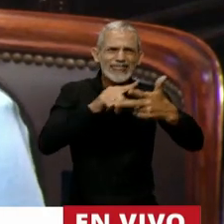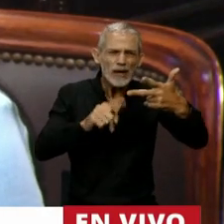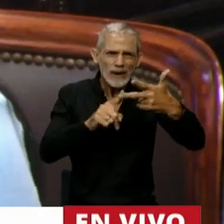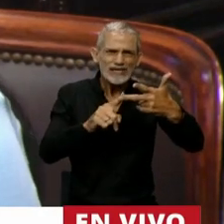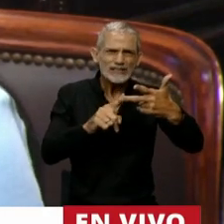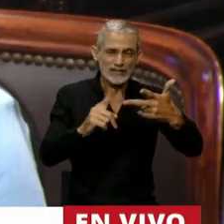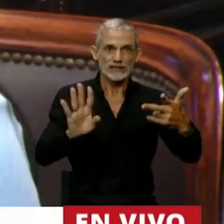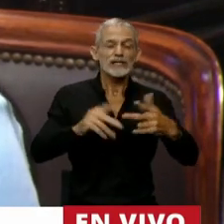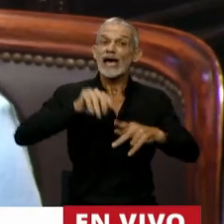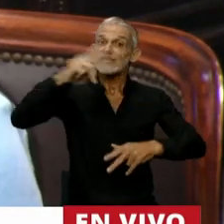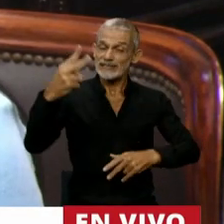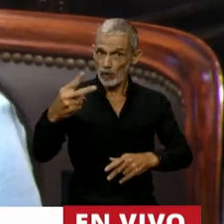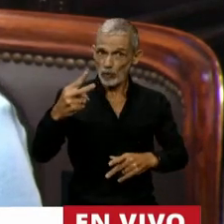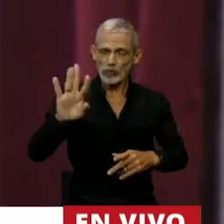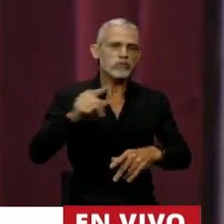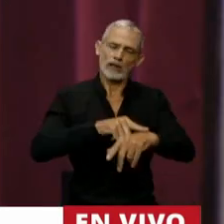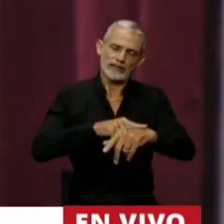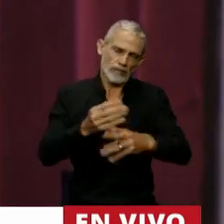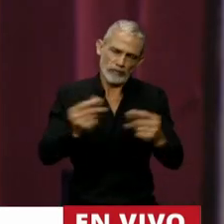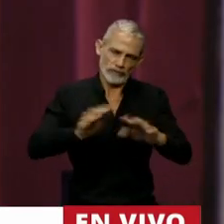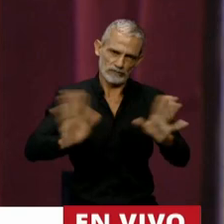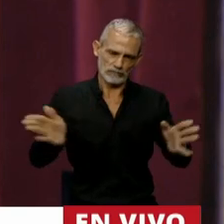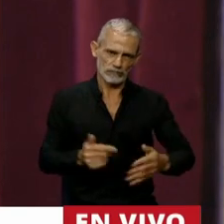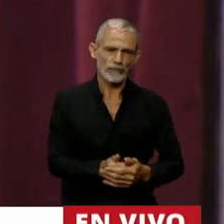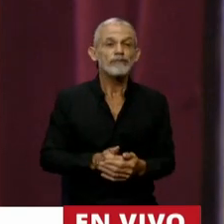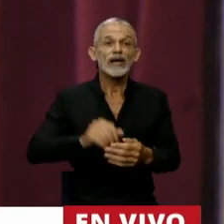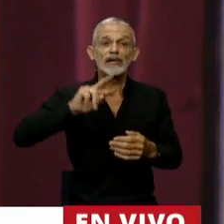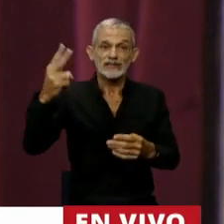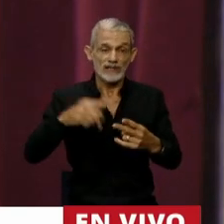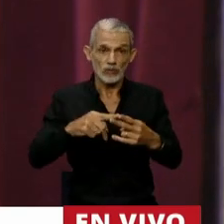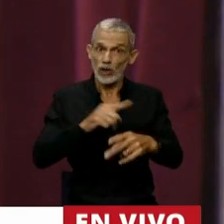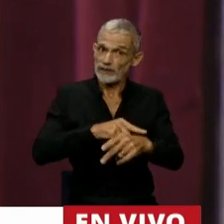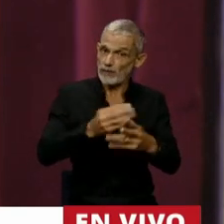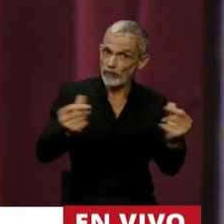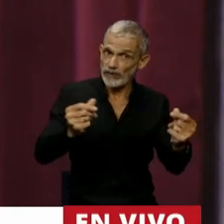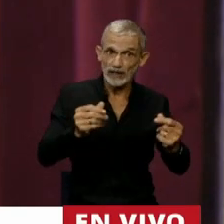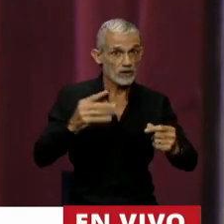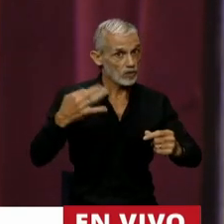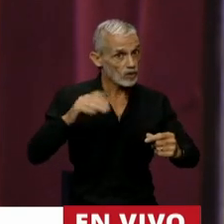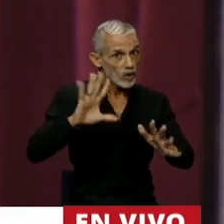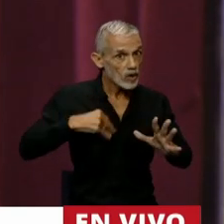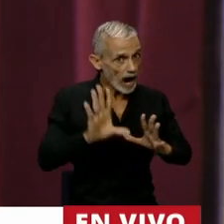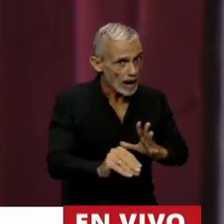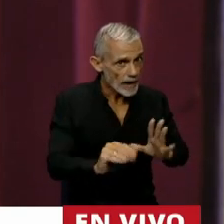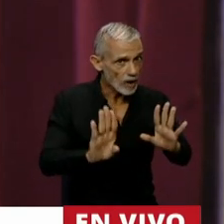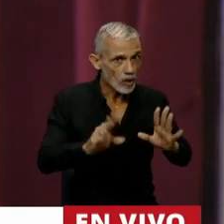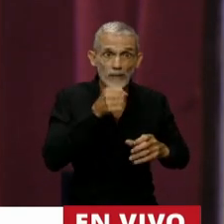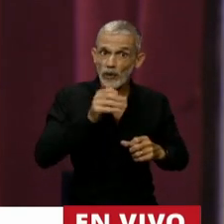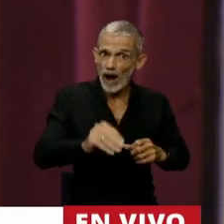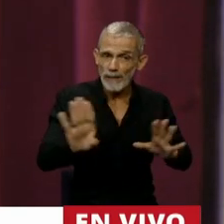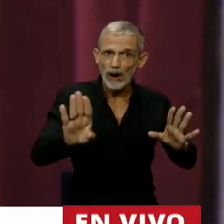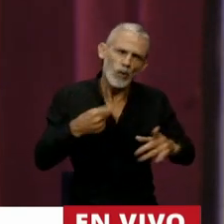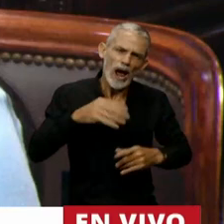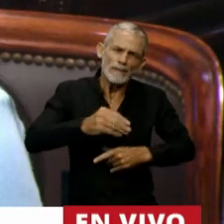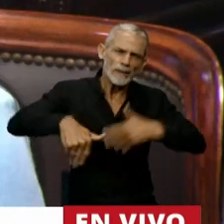primer lugar. En segundo lugar. Su tiempo, diputada. En segundo su lugar. Su tiempo, diputada. No me obligue a que le apague el micrófono. Su tiempo.